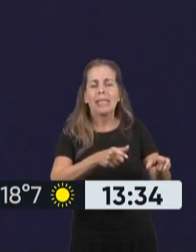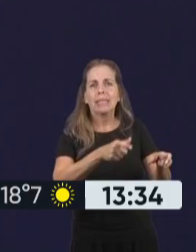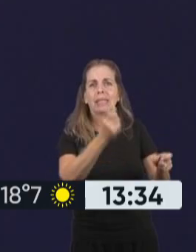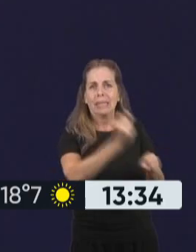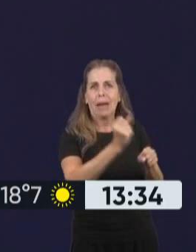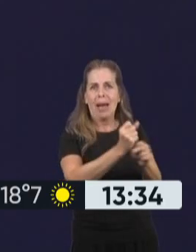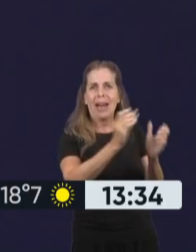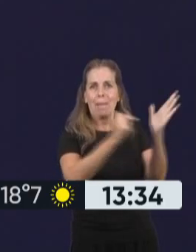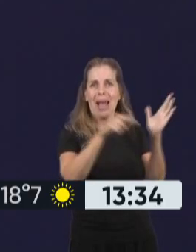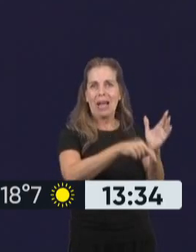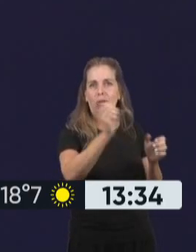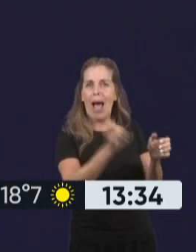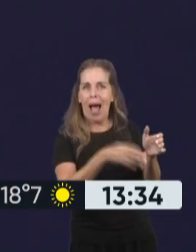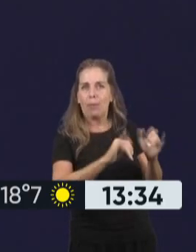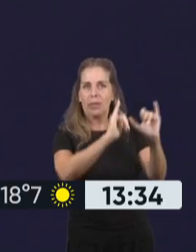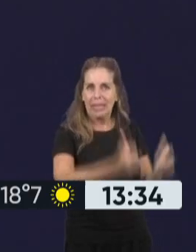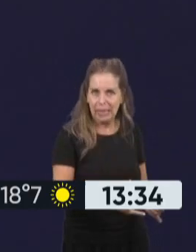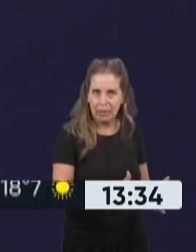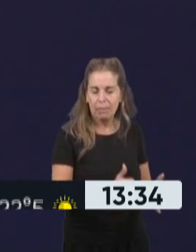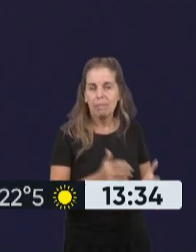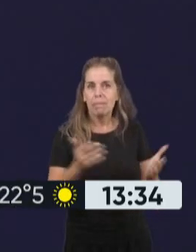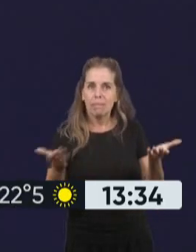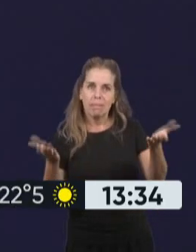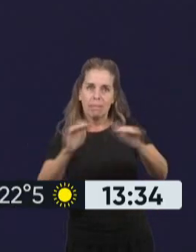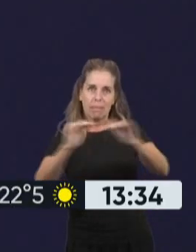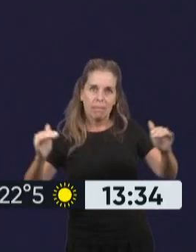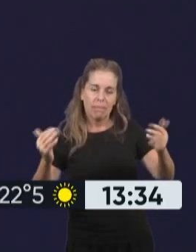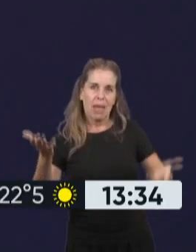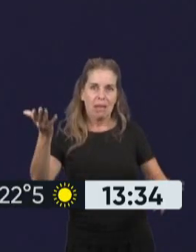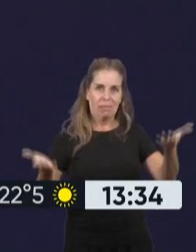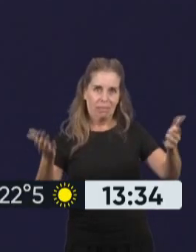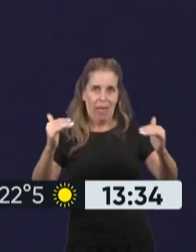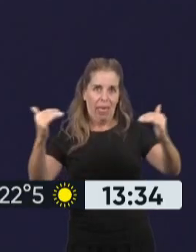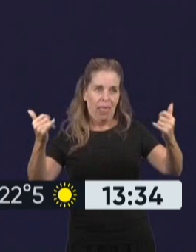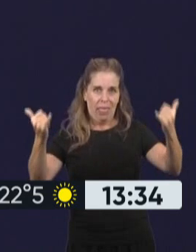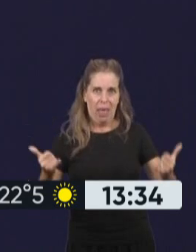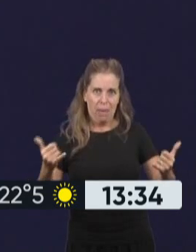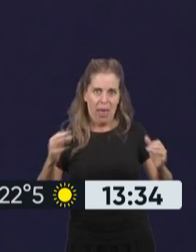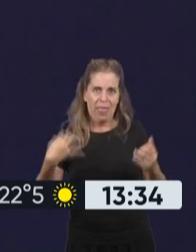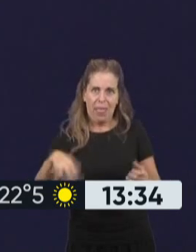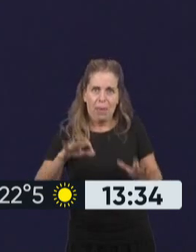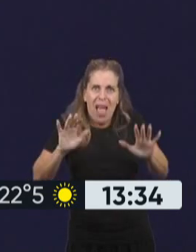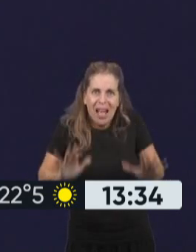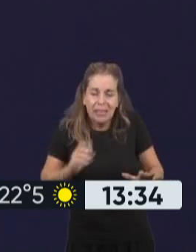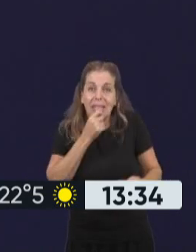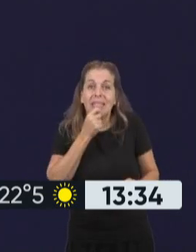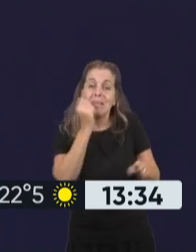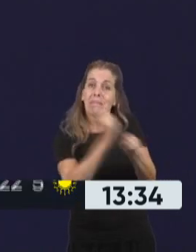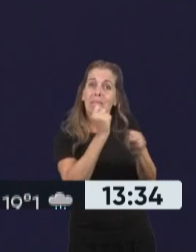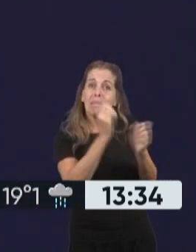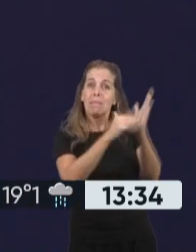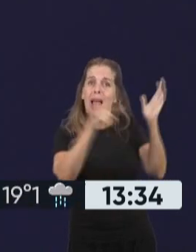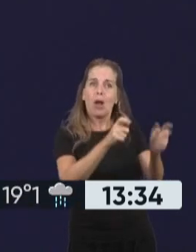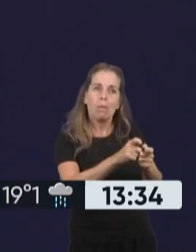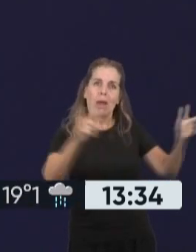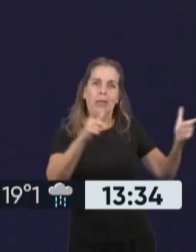que efectivamente sostiene parte de ese haber jubilatorio. Para eso, indefectiblemente, lo que tiene que haber es mayor empleo,